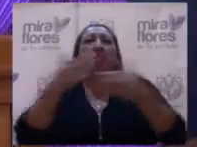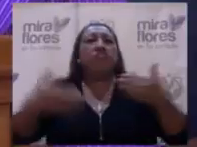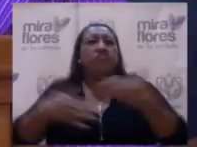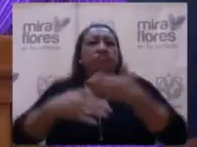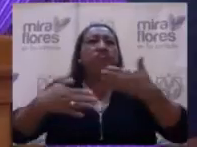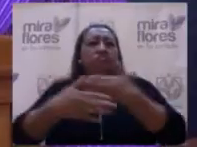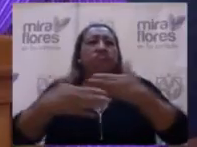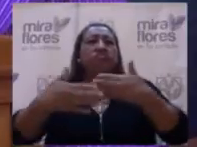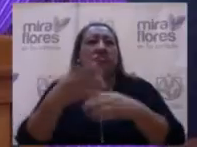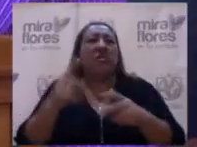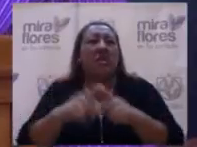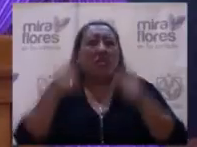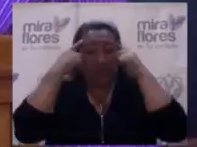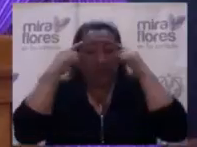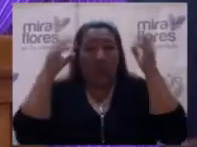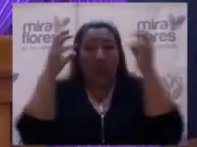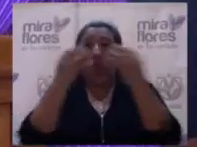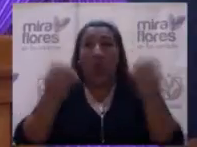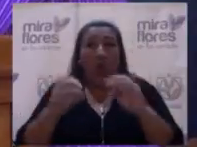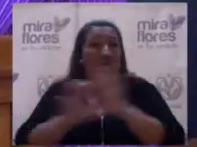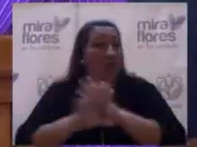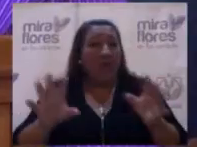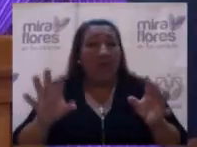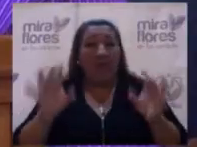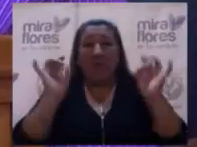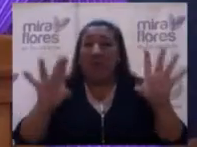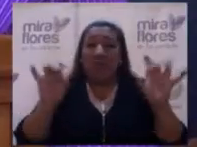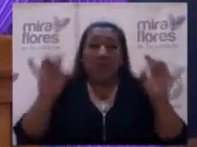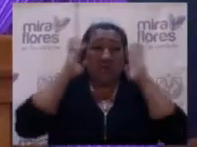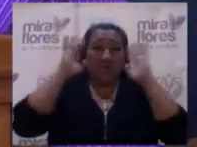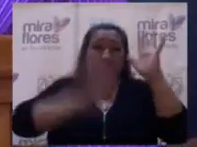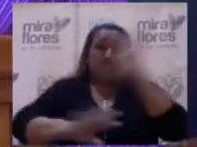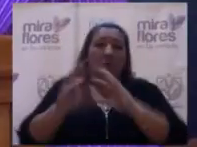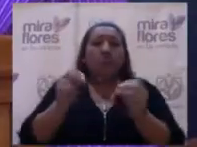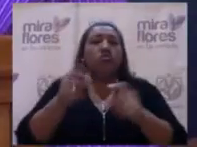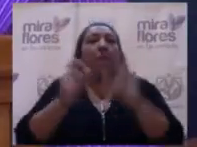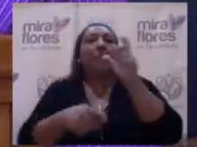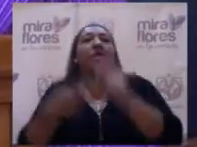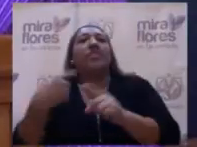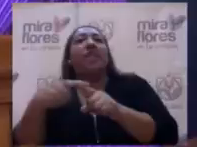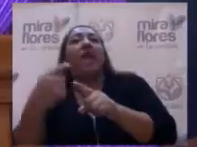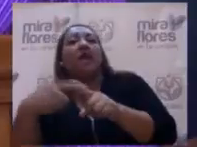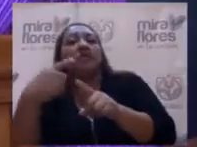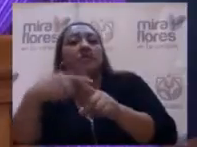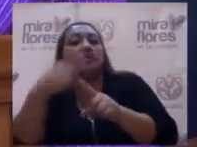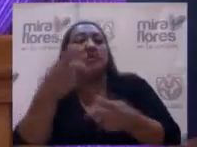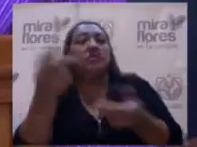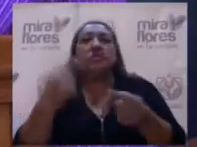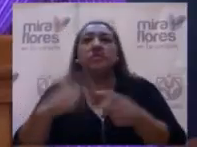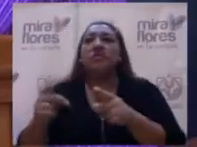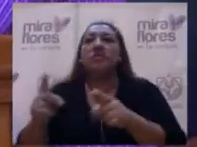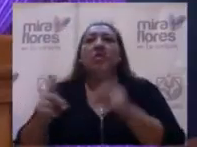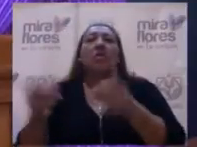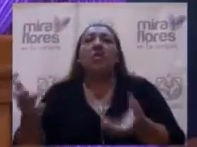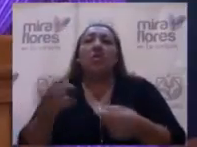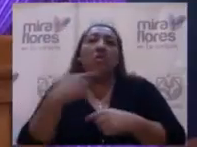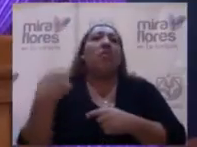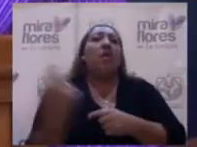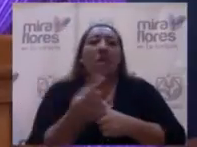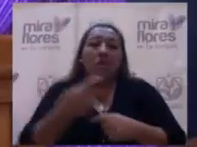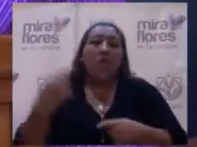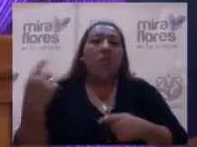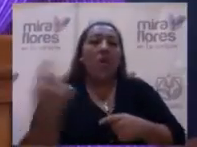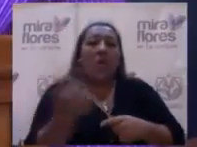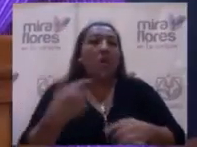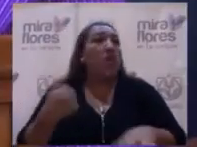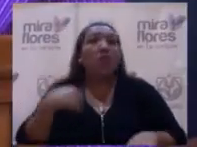El tránsito se vuelve insoportable cuando existen taxistas principalmente dando vueltas sin poder